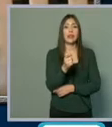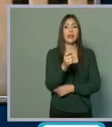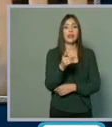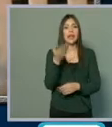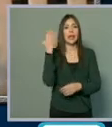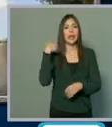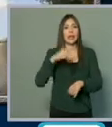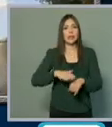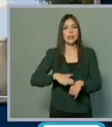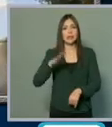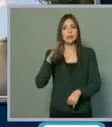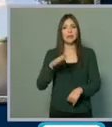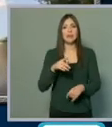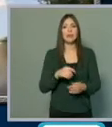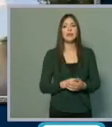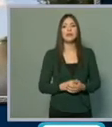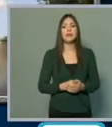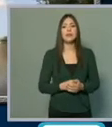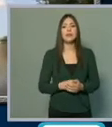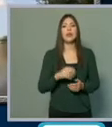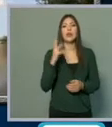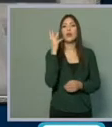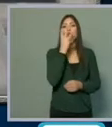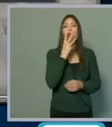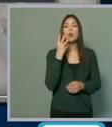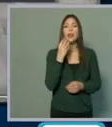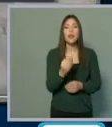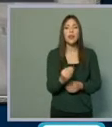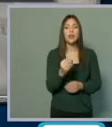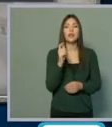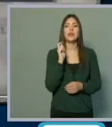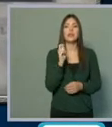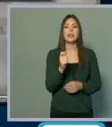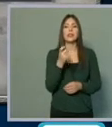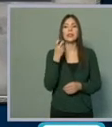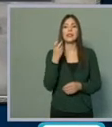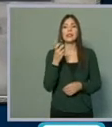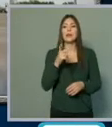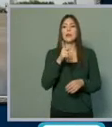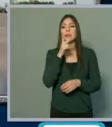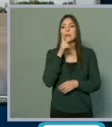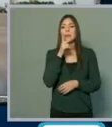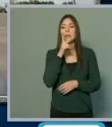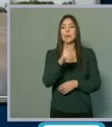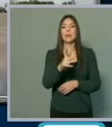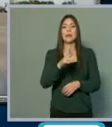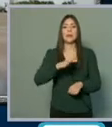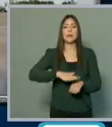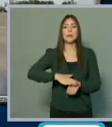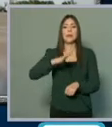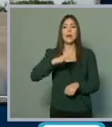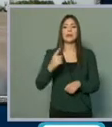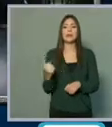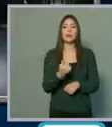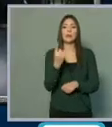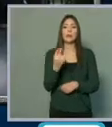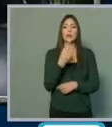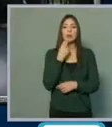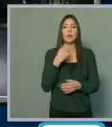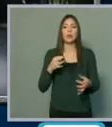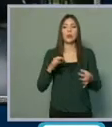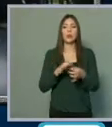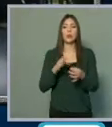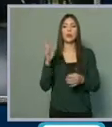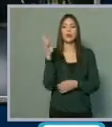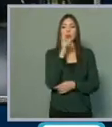significaba más bello, bonito. Esa es más la palabra más correcta. en el ruso,